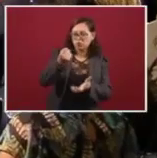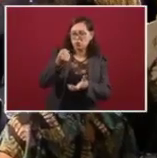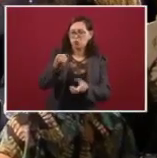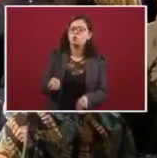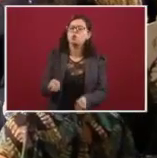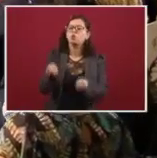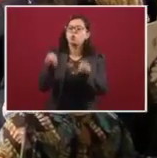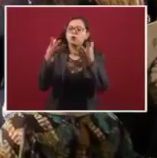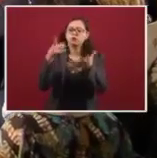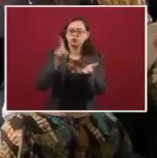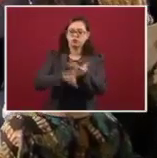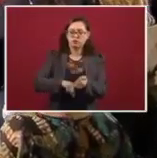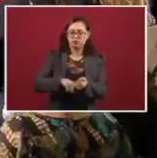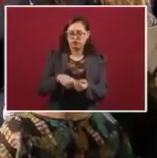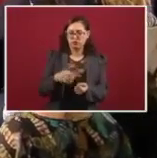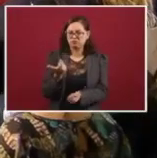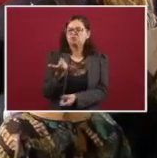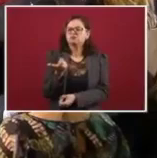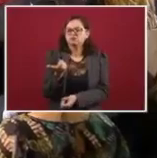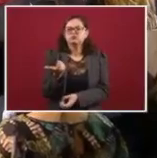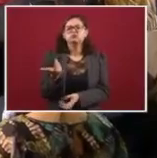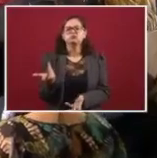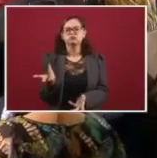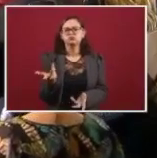tiene esta área